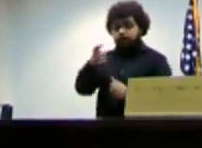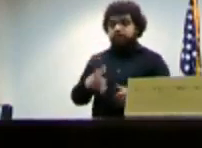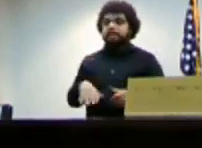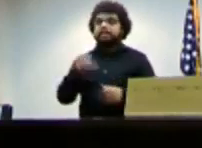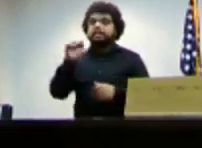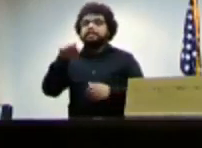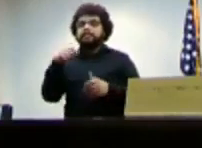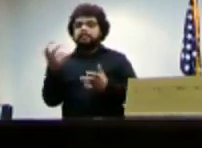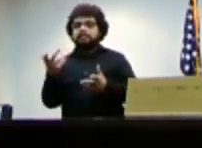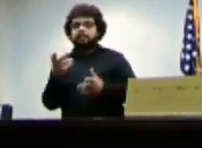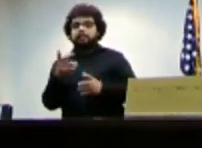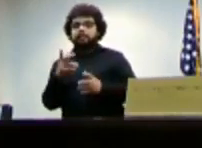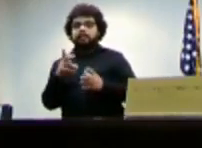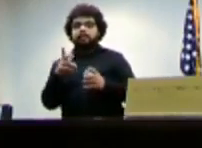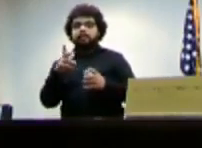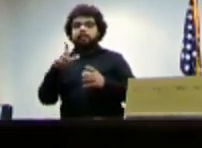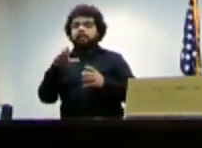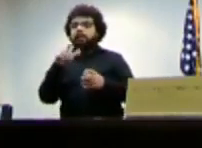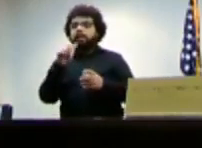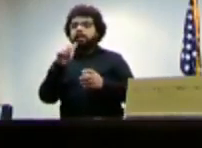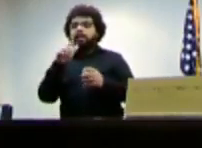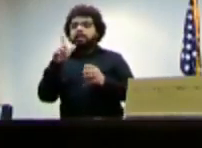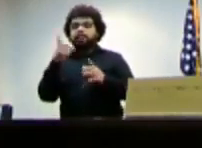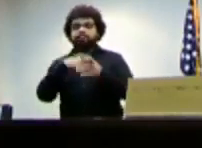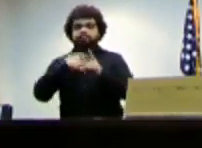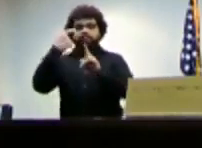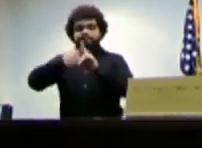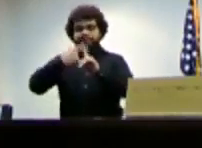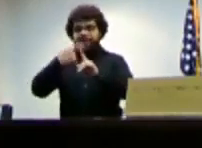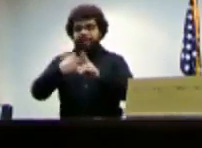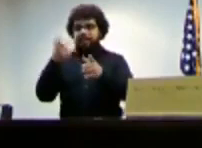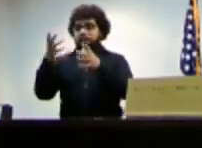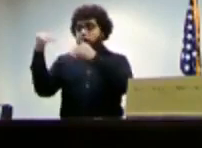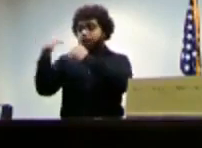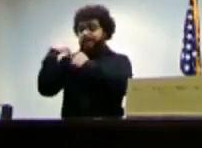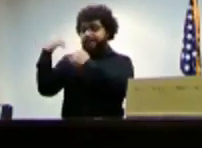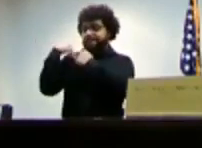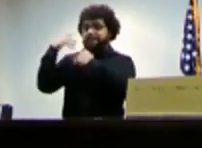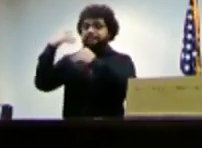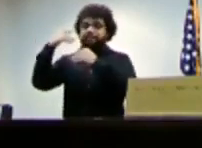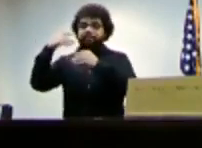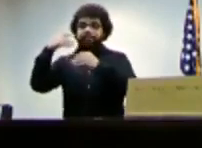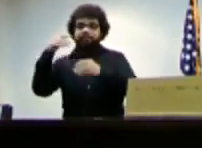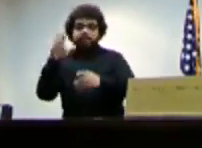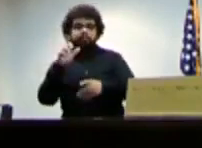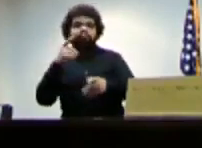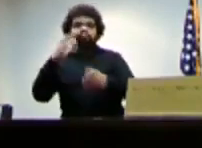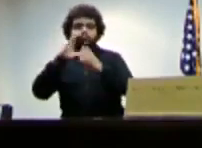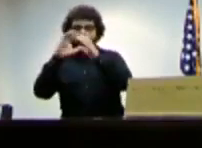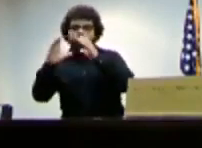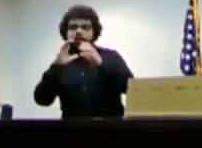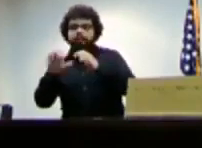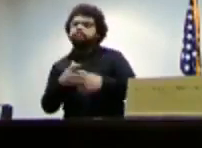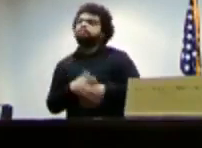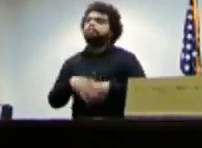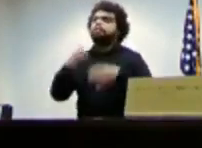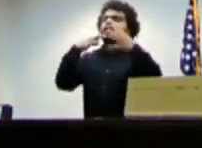tres veces al mes. En el Río Mera diaria, entre los jefes de planta y el centro de control. Explíqueme eso, ingeniero.